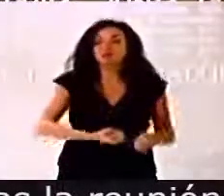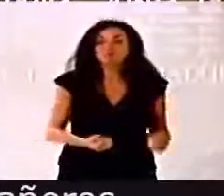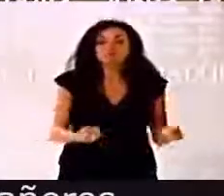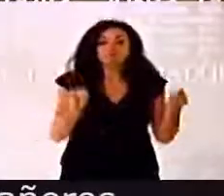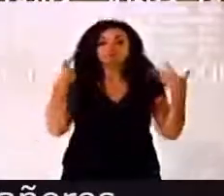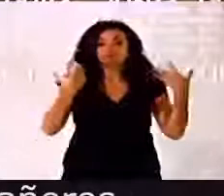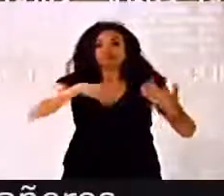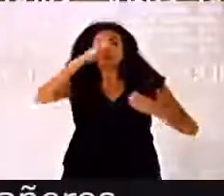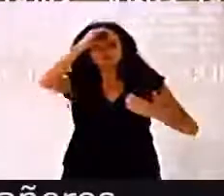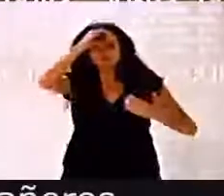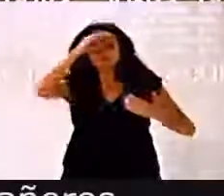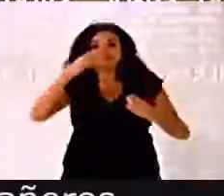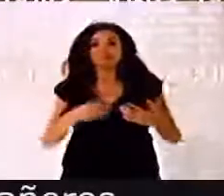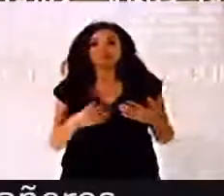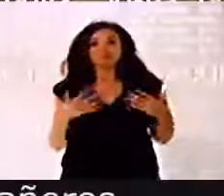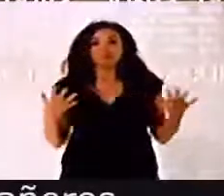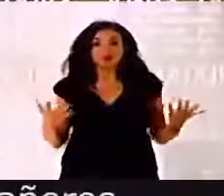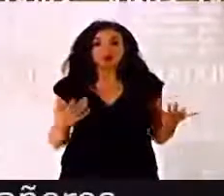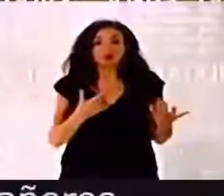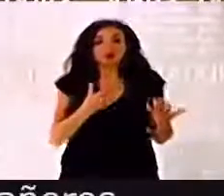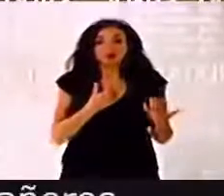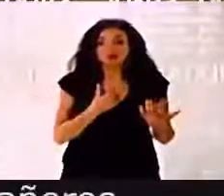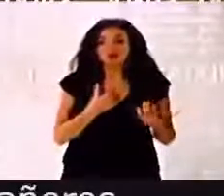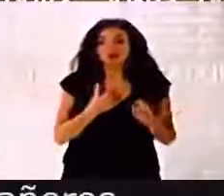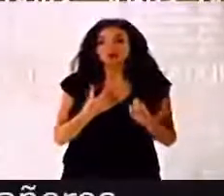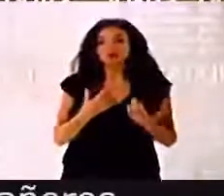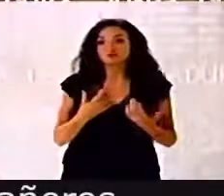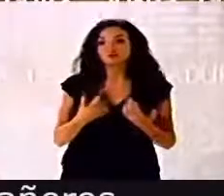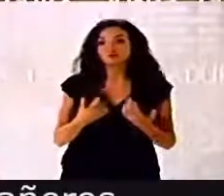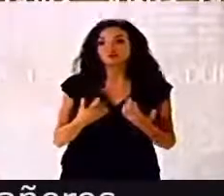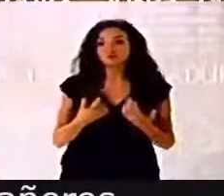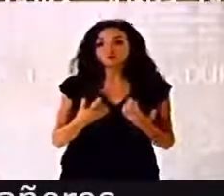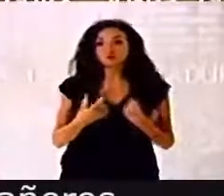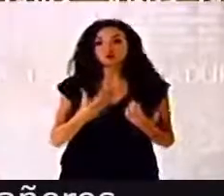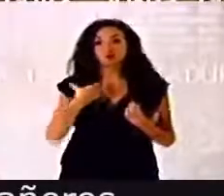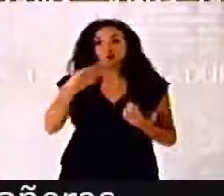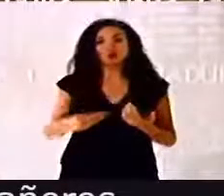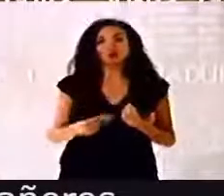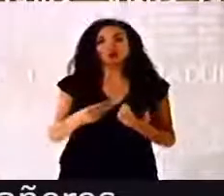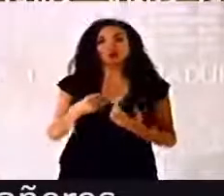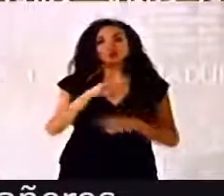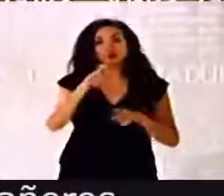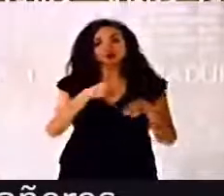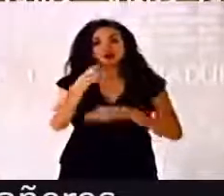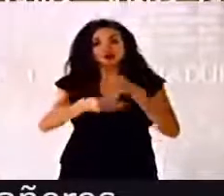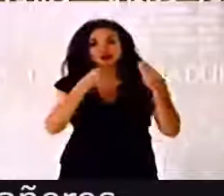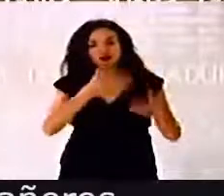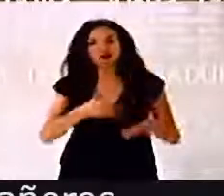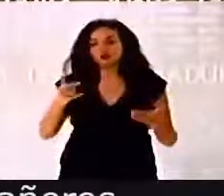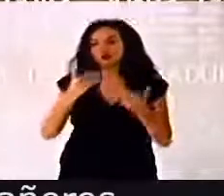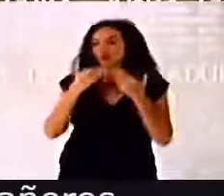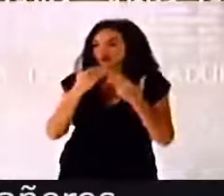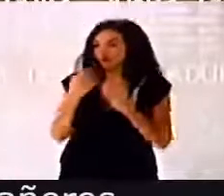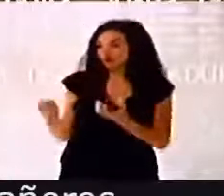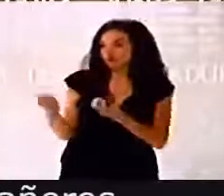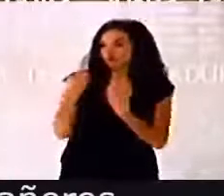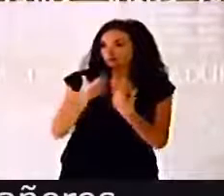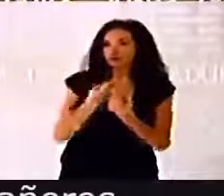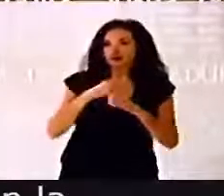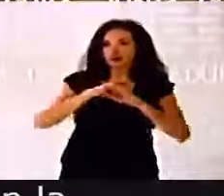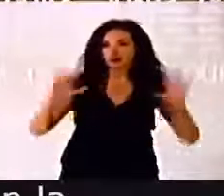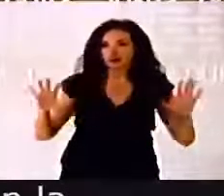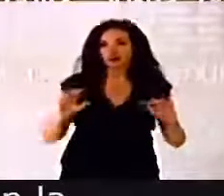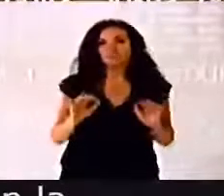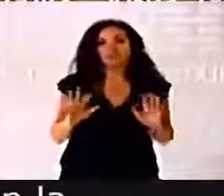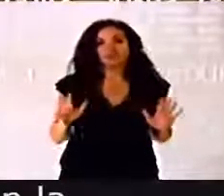Entonces, no quisiera yo excusar en la formulación de la pregunta al compañero, que probablemente esté bien hecha y que yo agradezco ahora que me lo aclare. No le